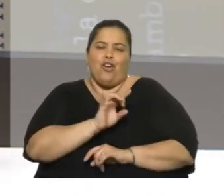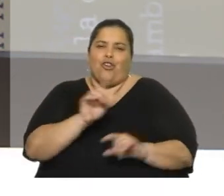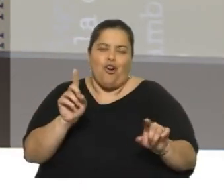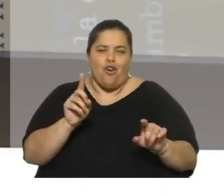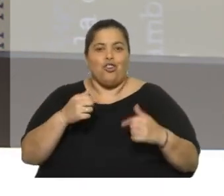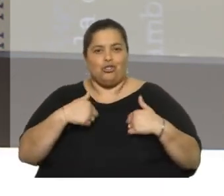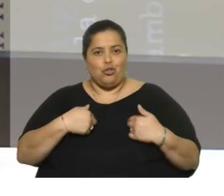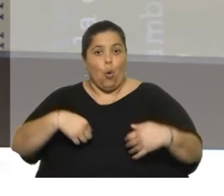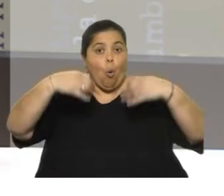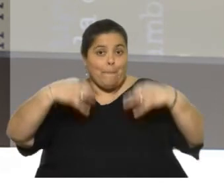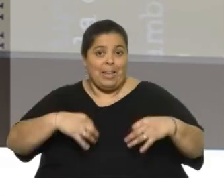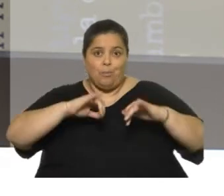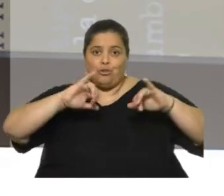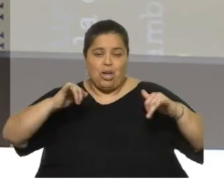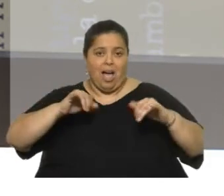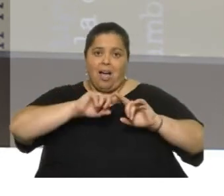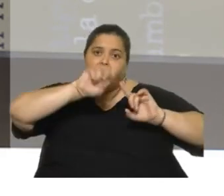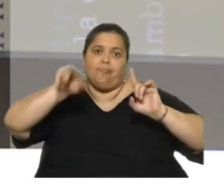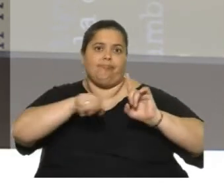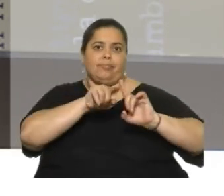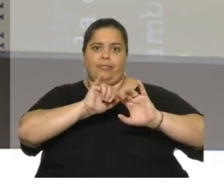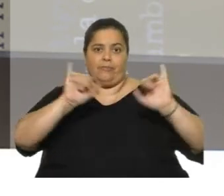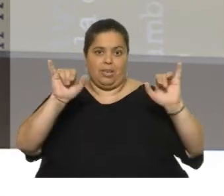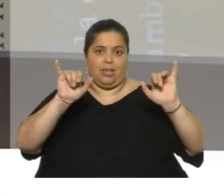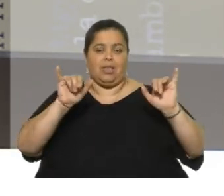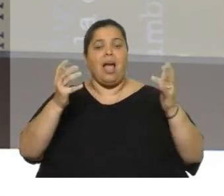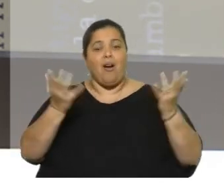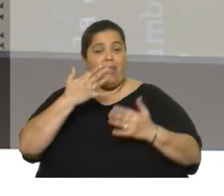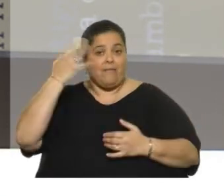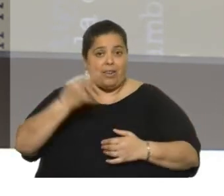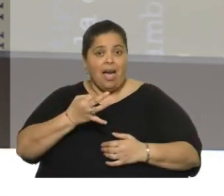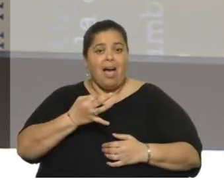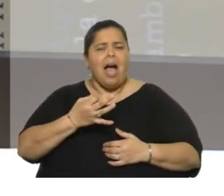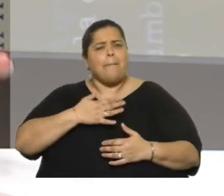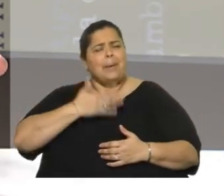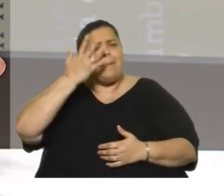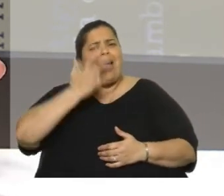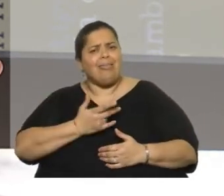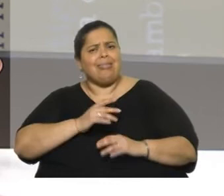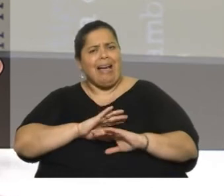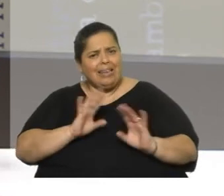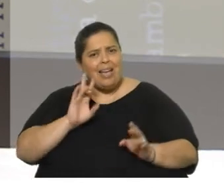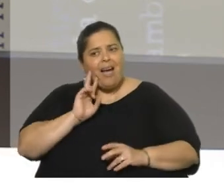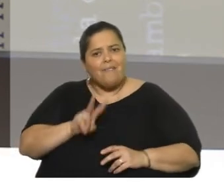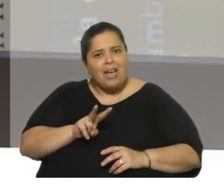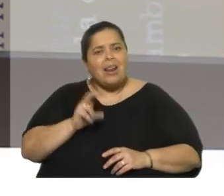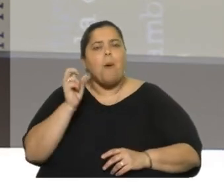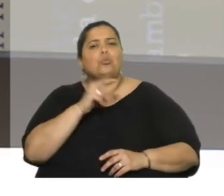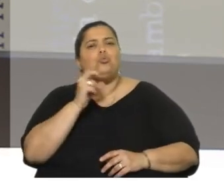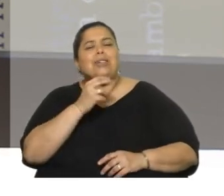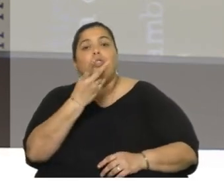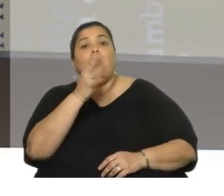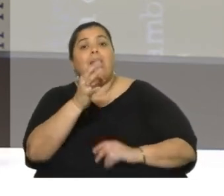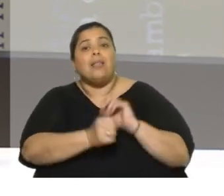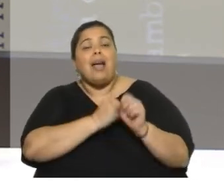Nosotros cumplimos un ciclo y realmente creo que está bueno. A mí me encantaría ver muchachos de 40